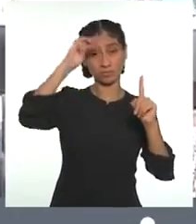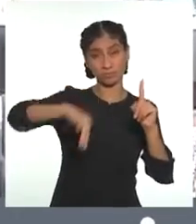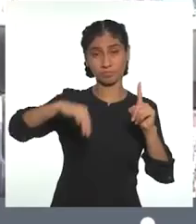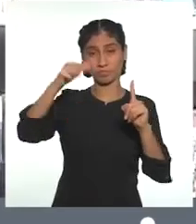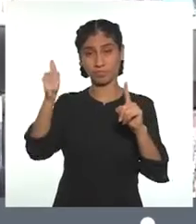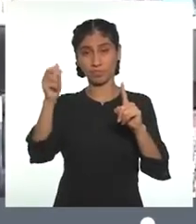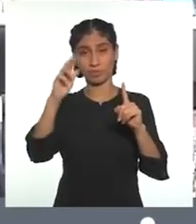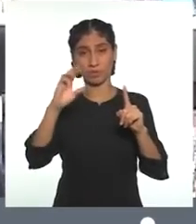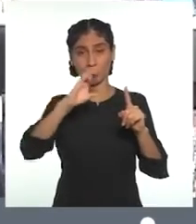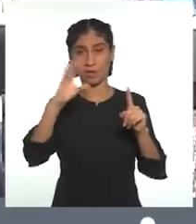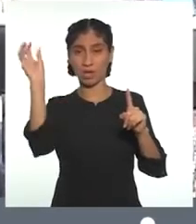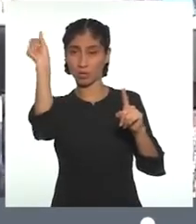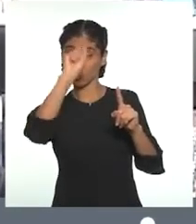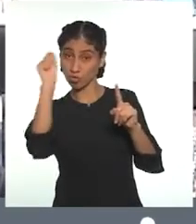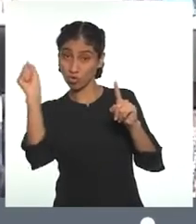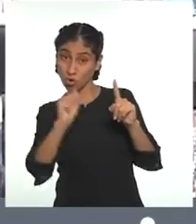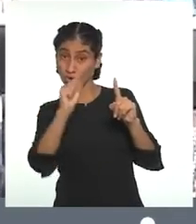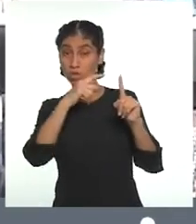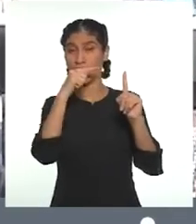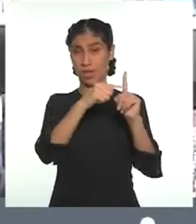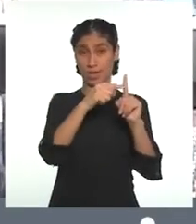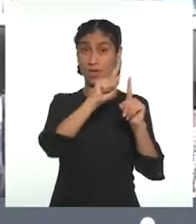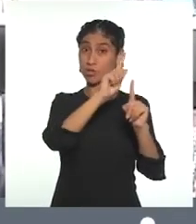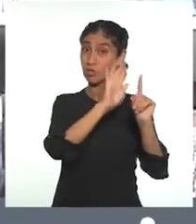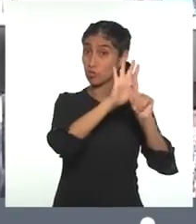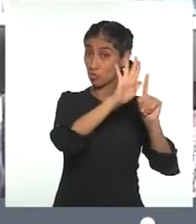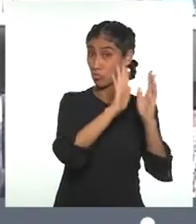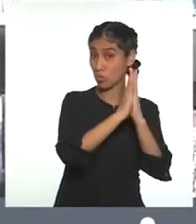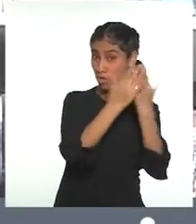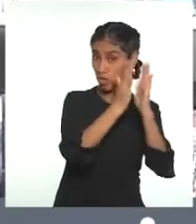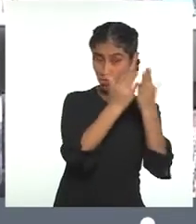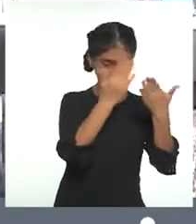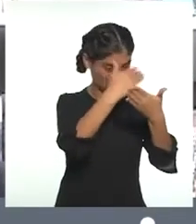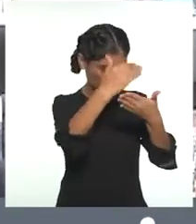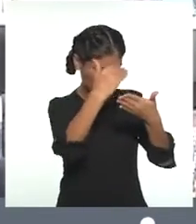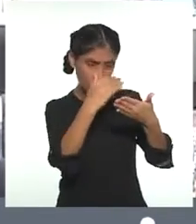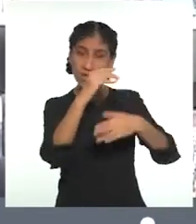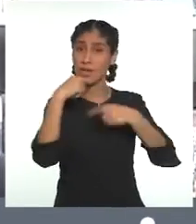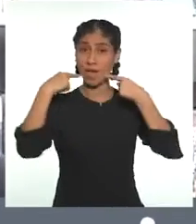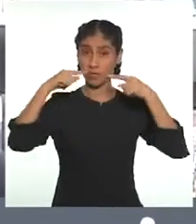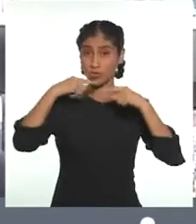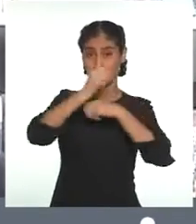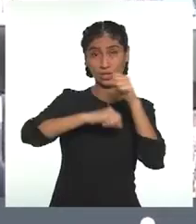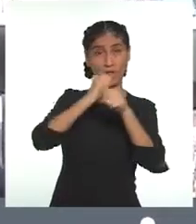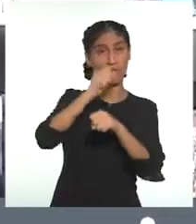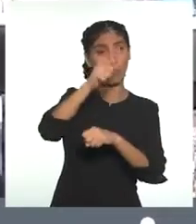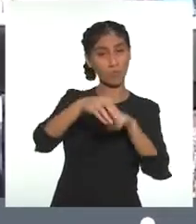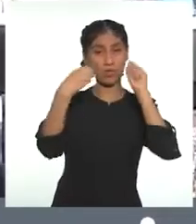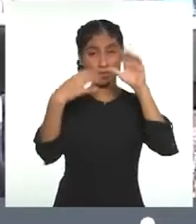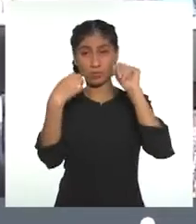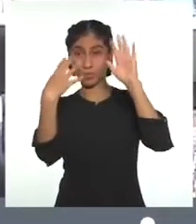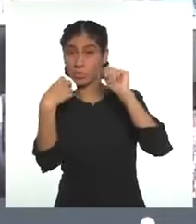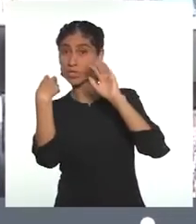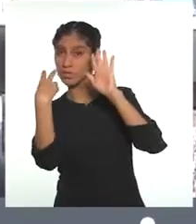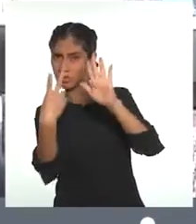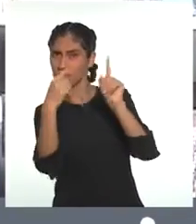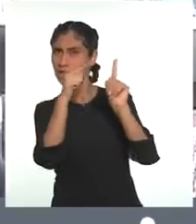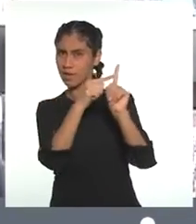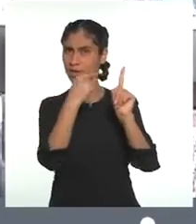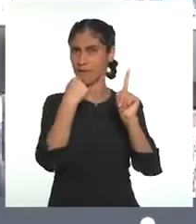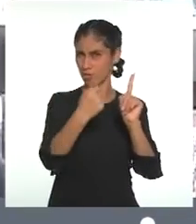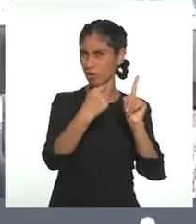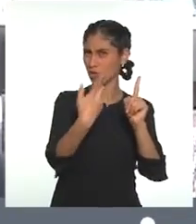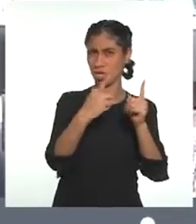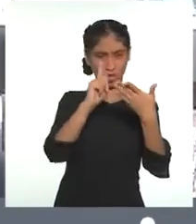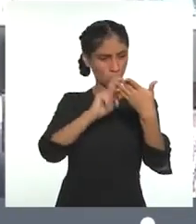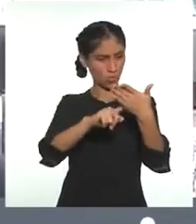historiador Marcos Cueto, en un libro importante publicado en 1997, El regreso de las epidemias,